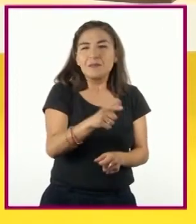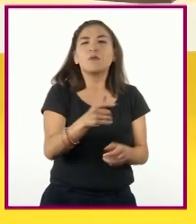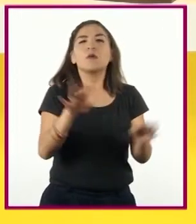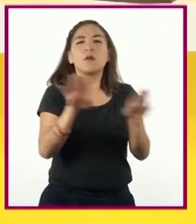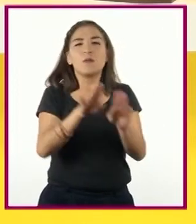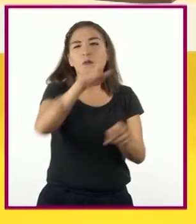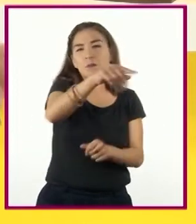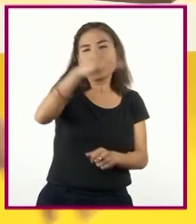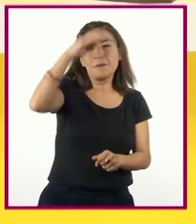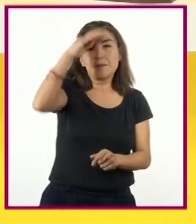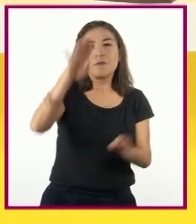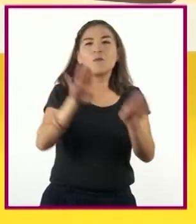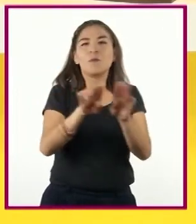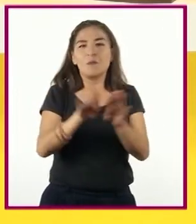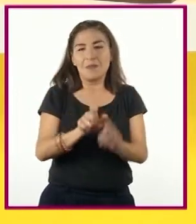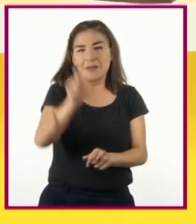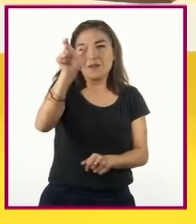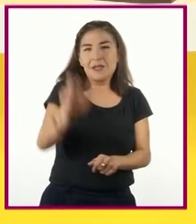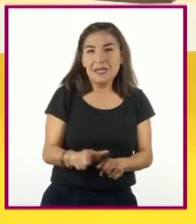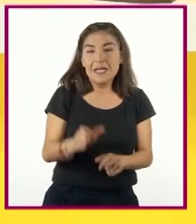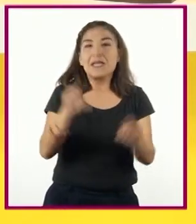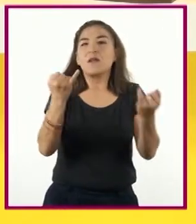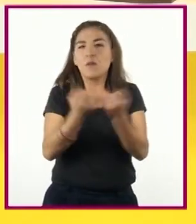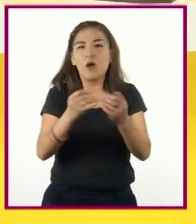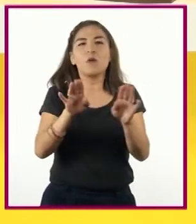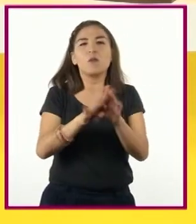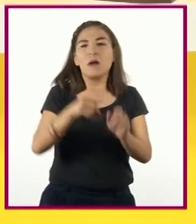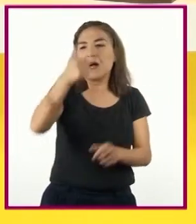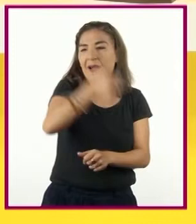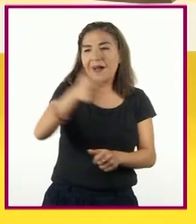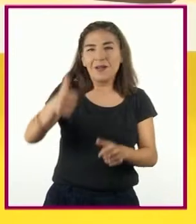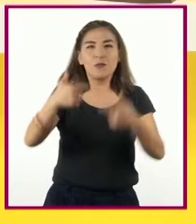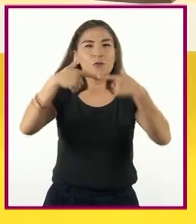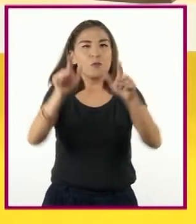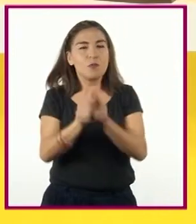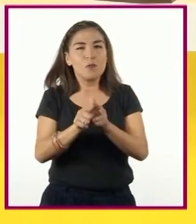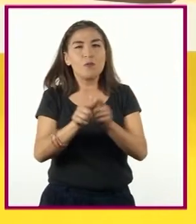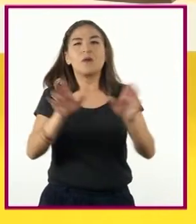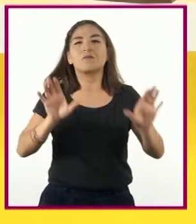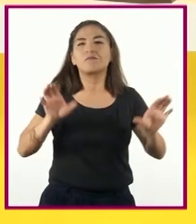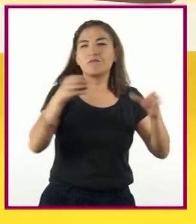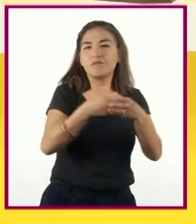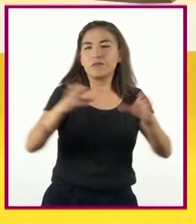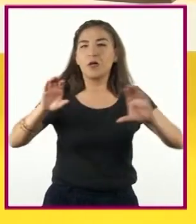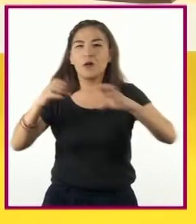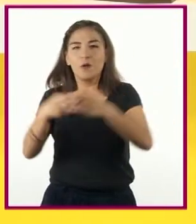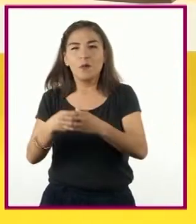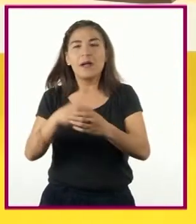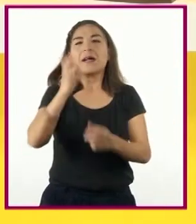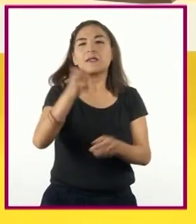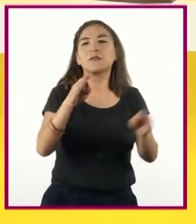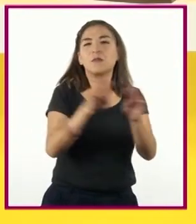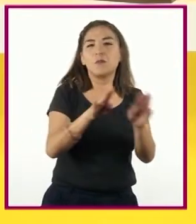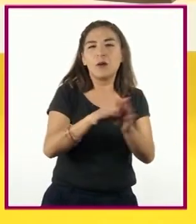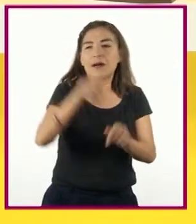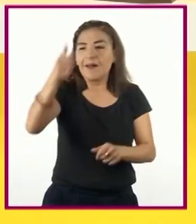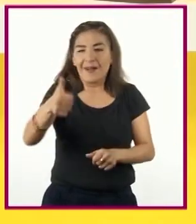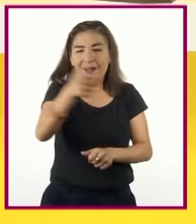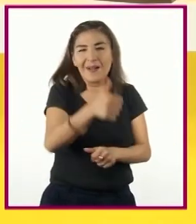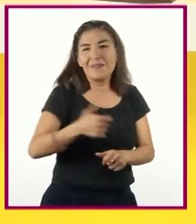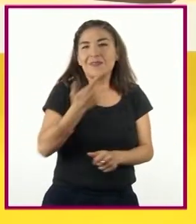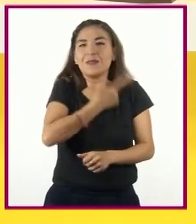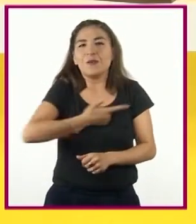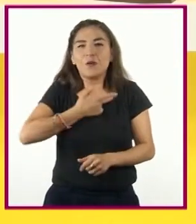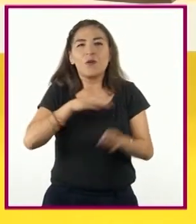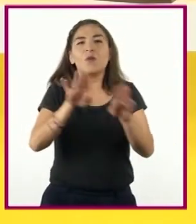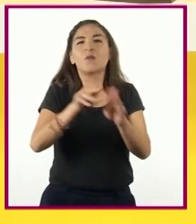una identidad colectiva. Este tipo de identidad puede darse mediante la pertenencia o identificación a